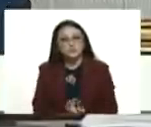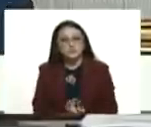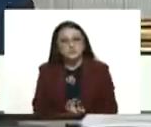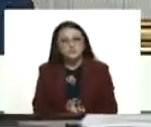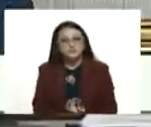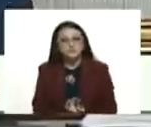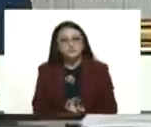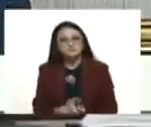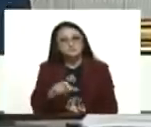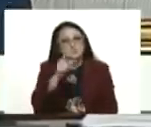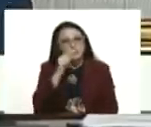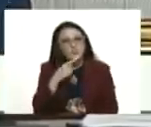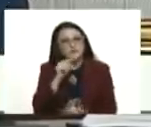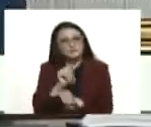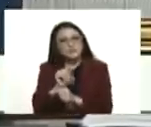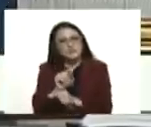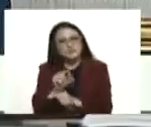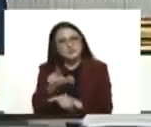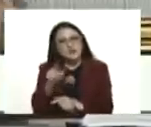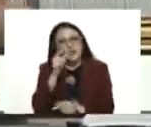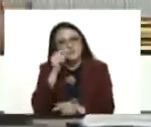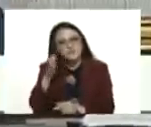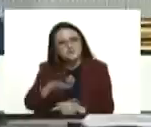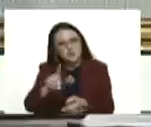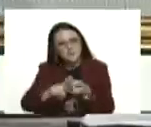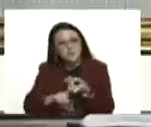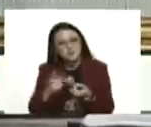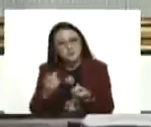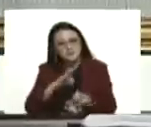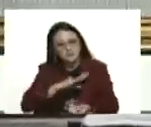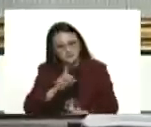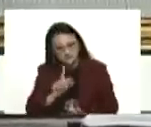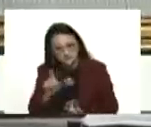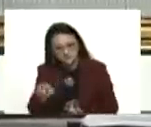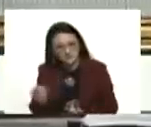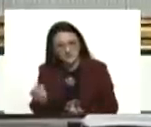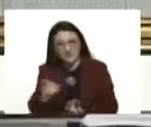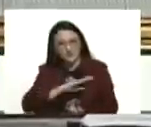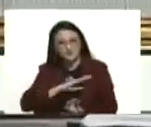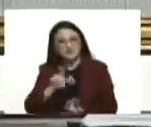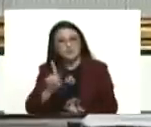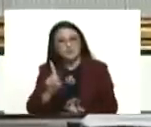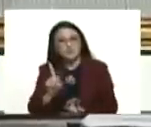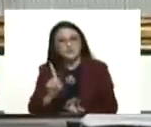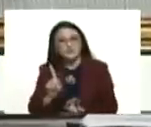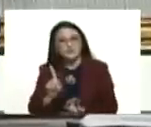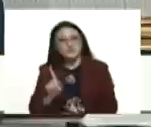Y Ismael García fue a decirle a la viuda del compadre, mira, que esa plata es mía. No, esa plata no es suya.